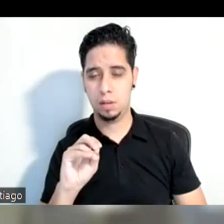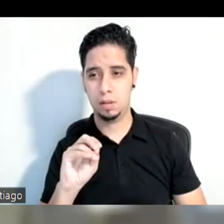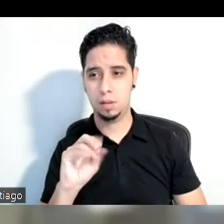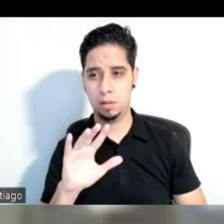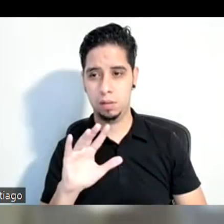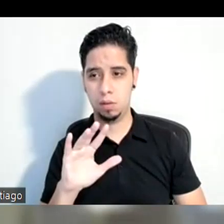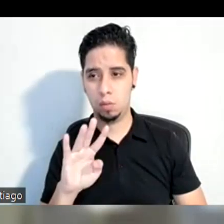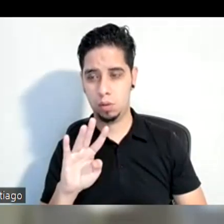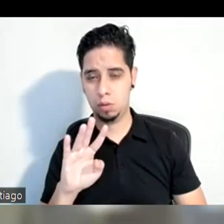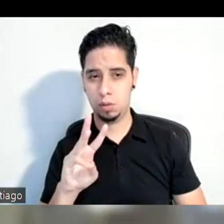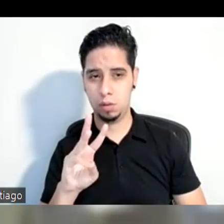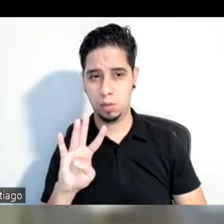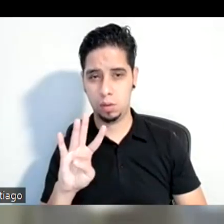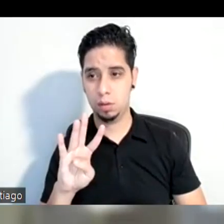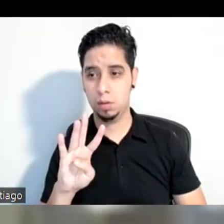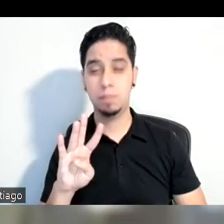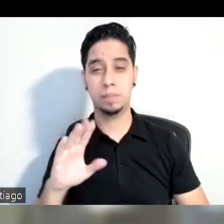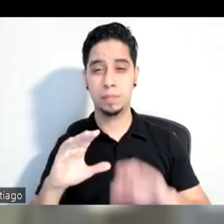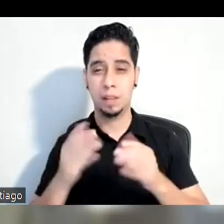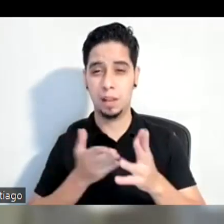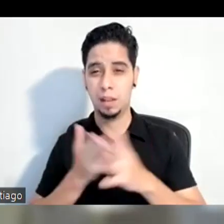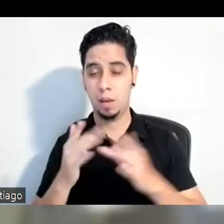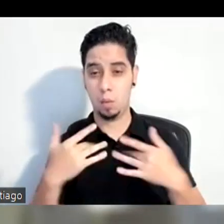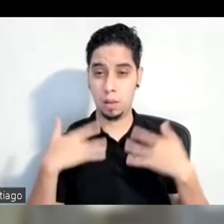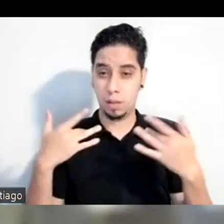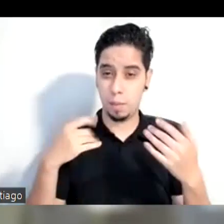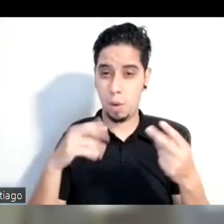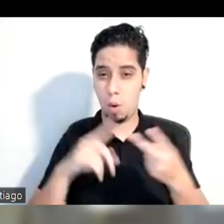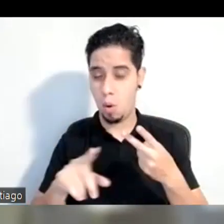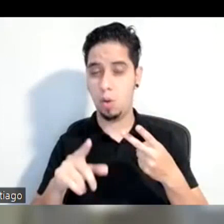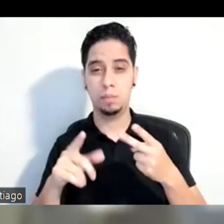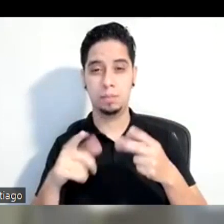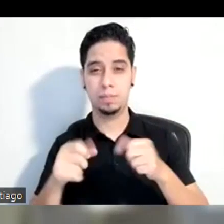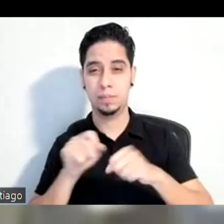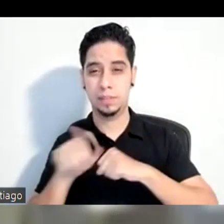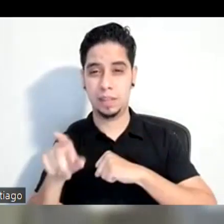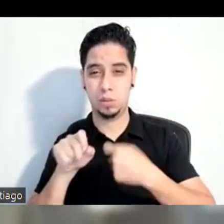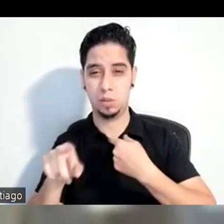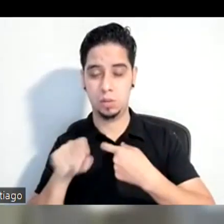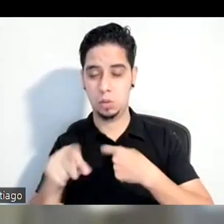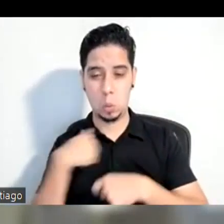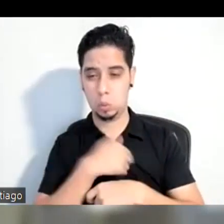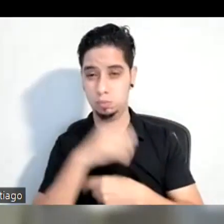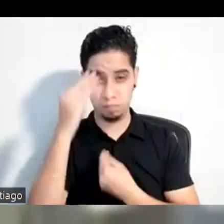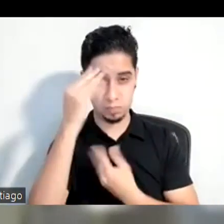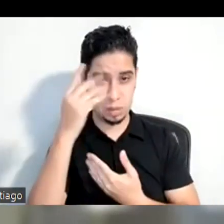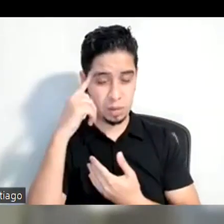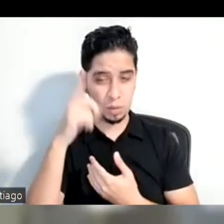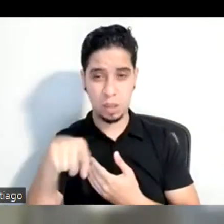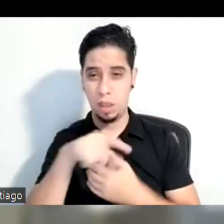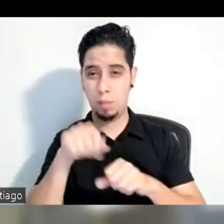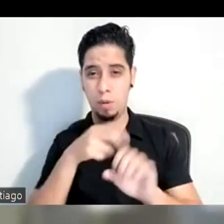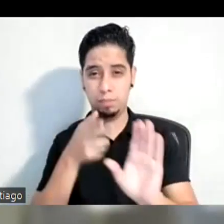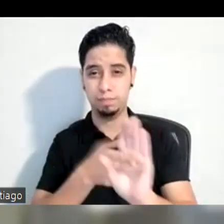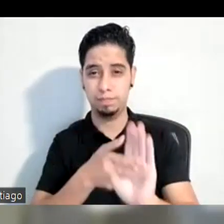787-530-7464. Nos mandan mensajes por WhatsApp o por texto y les mandamos la información ahí mismo y el link para que se puedan